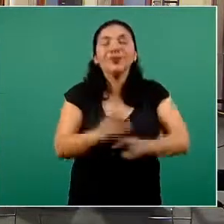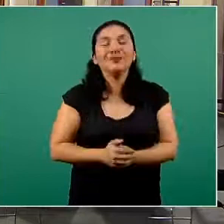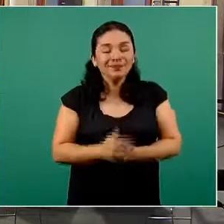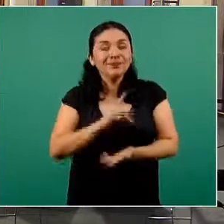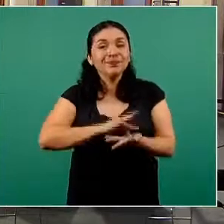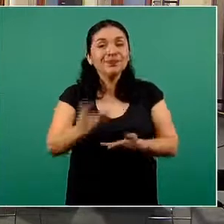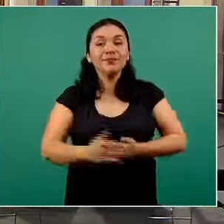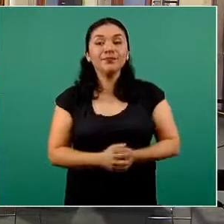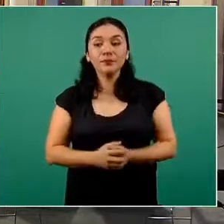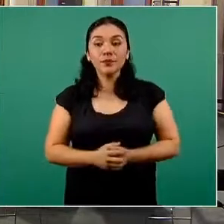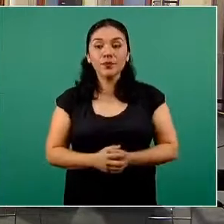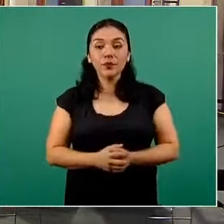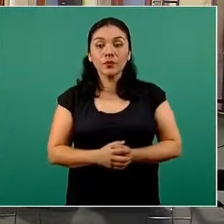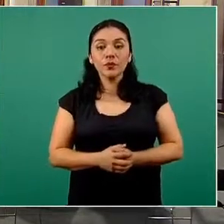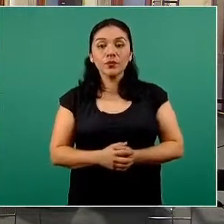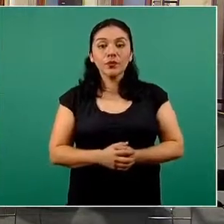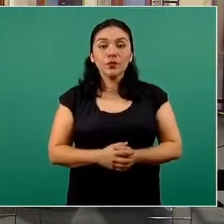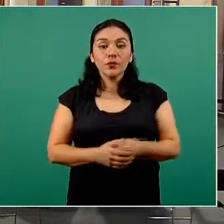gracias.